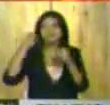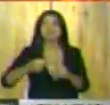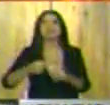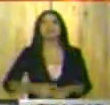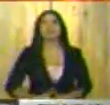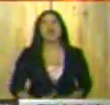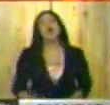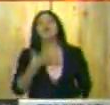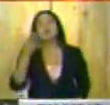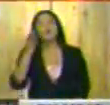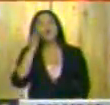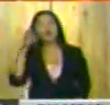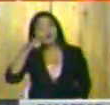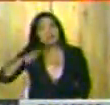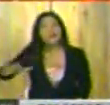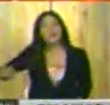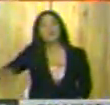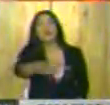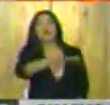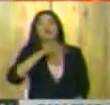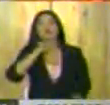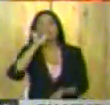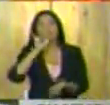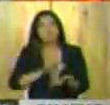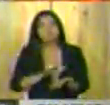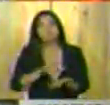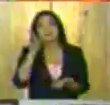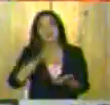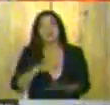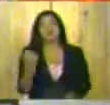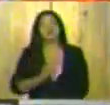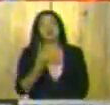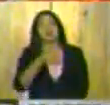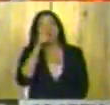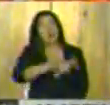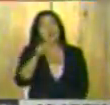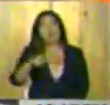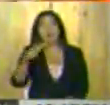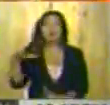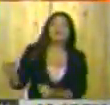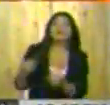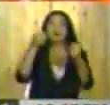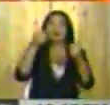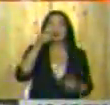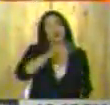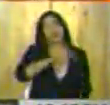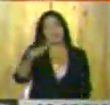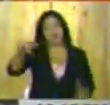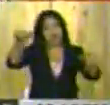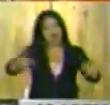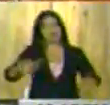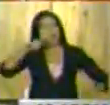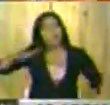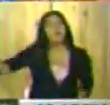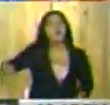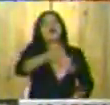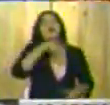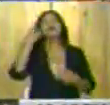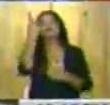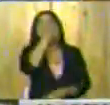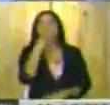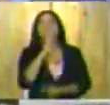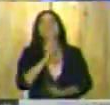una mujer de pueblo sea protagonista. Solo el pueblo salva al pueblo, y aquí está el pueblo